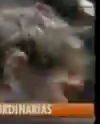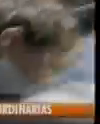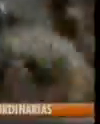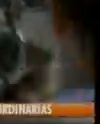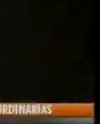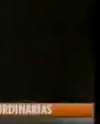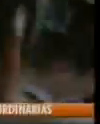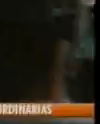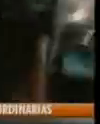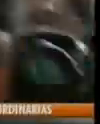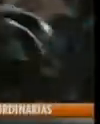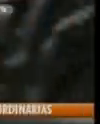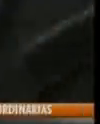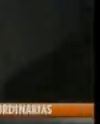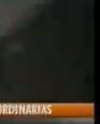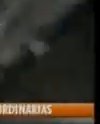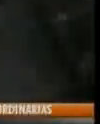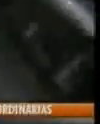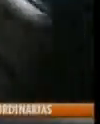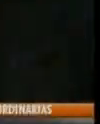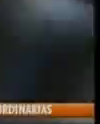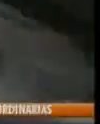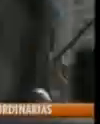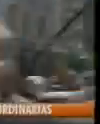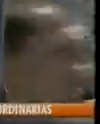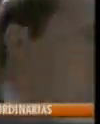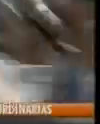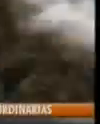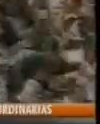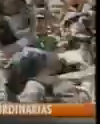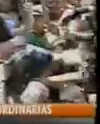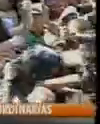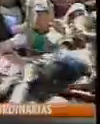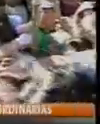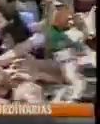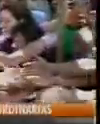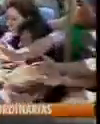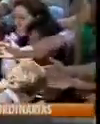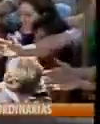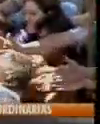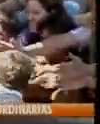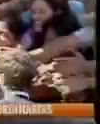escuchando el mensaje de la apertura de